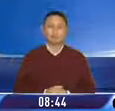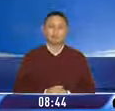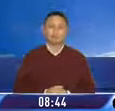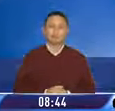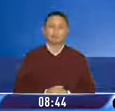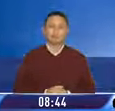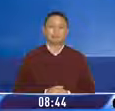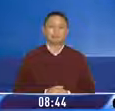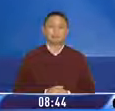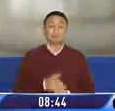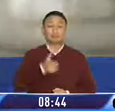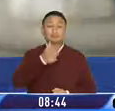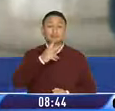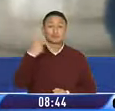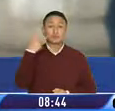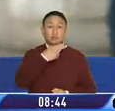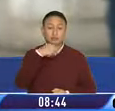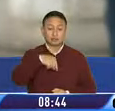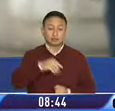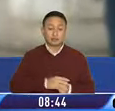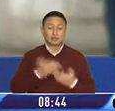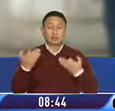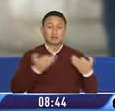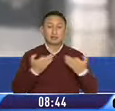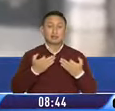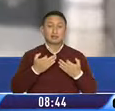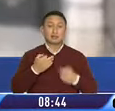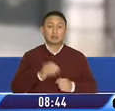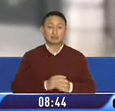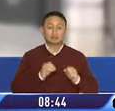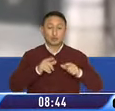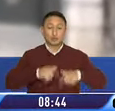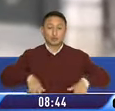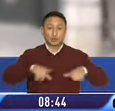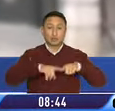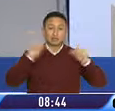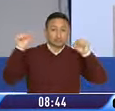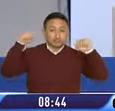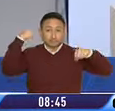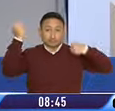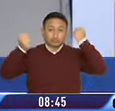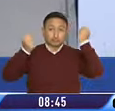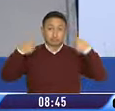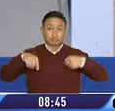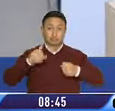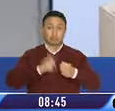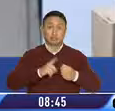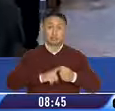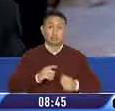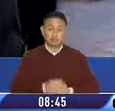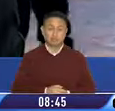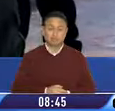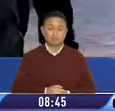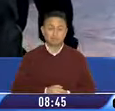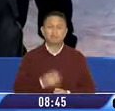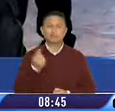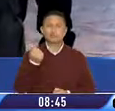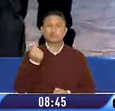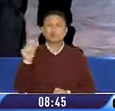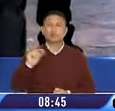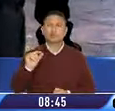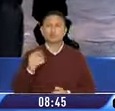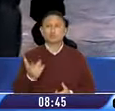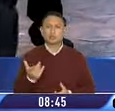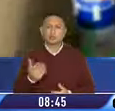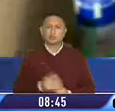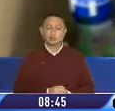los seguimientos, el licor falso era distribuido en tiendas, licorerías y sitios de diversión del Distrito Metropolitano de Quito. Su precio en el mercado